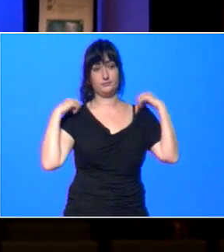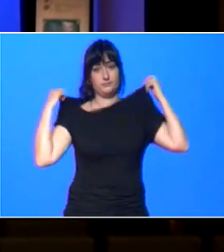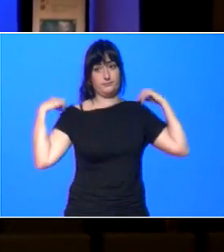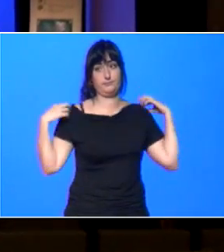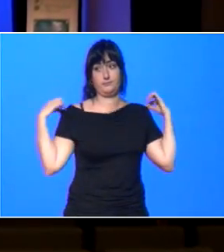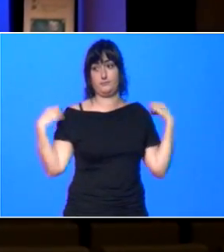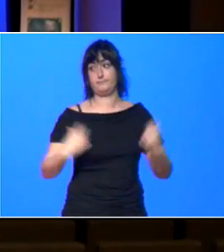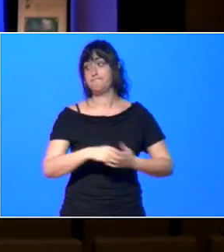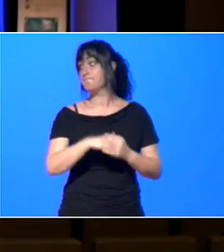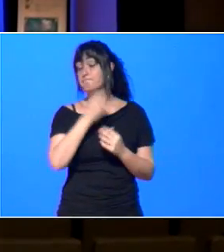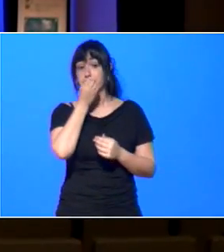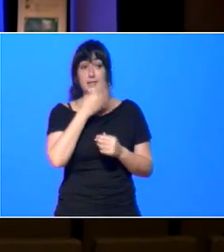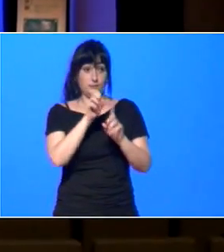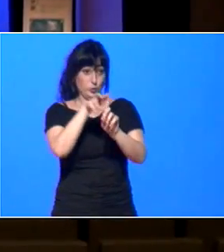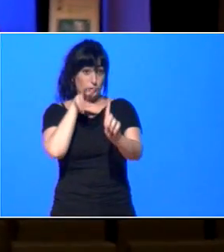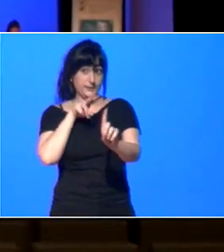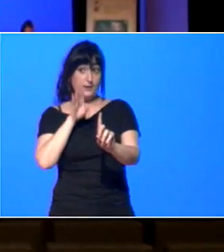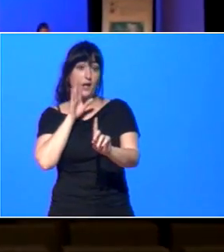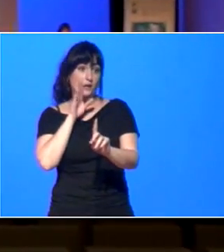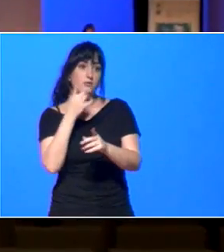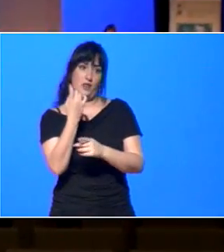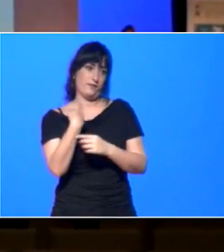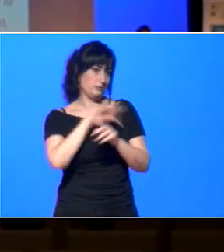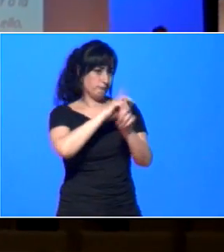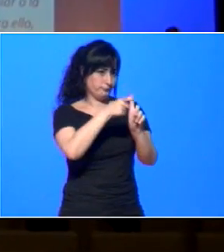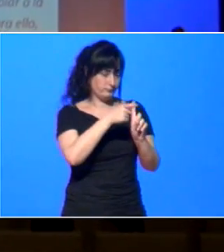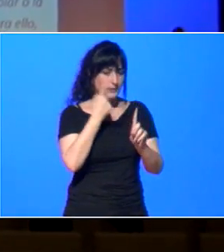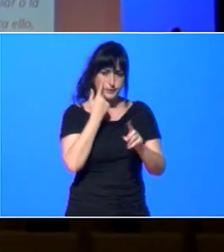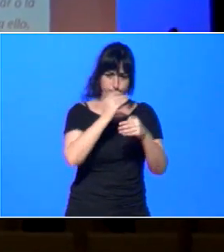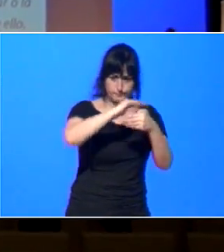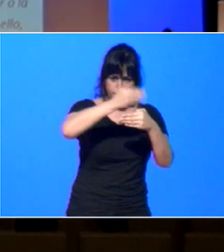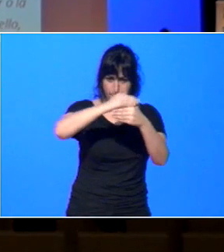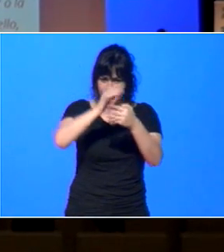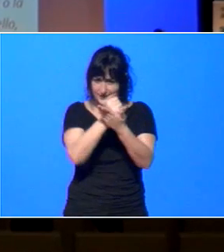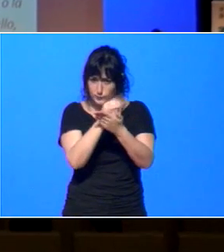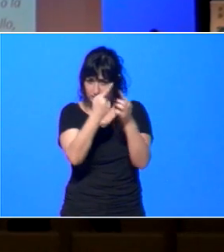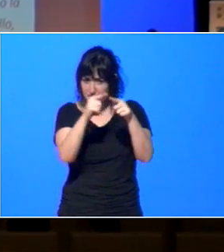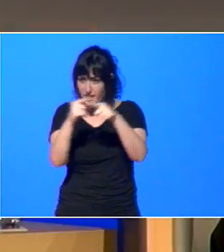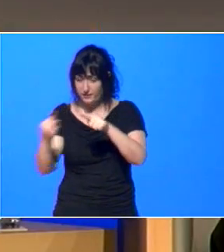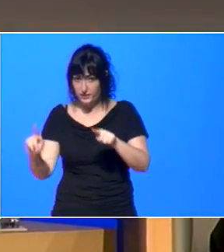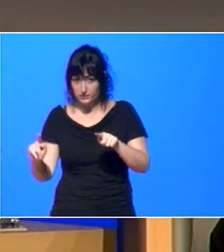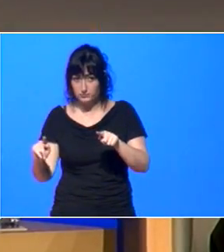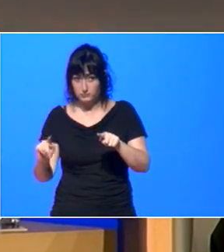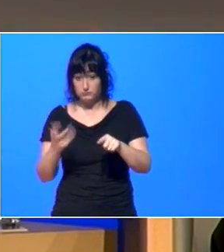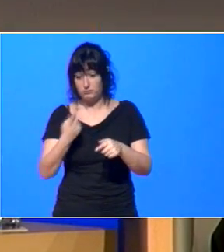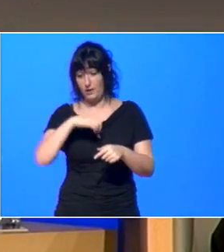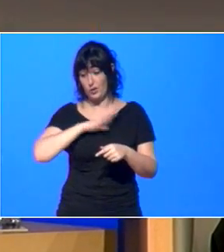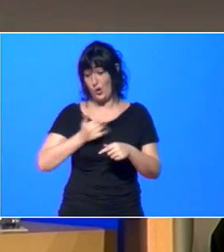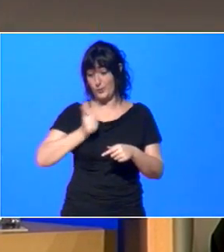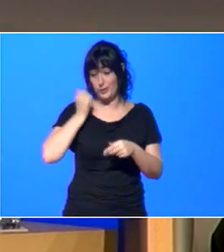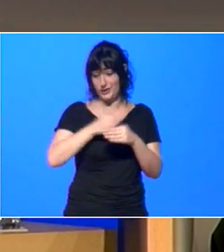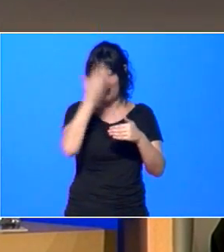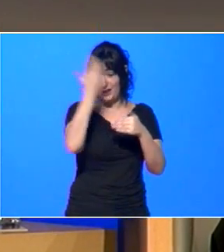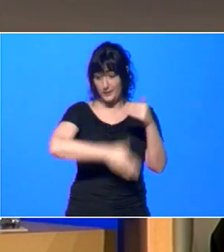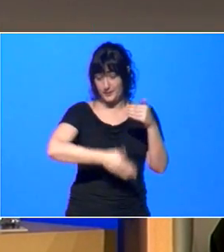Desde ese punto de vista, reconocer, detectar las barreras de distinto tipo que precisamente limitan las oportunidades de estar,